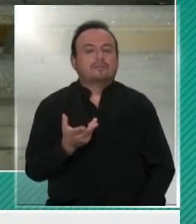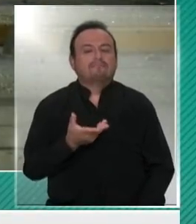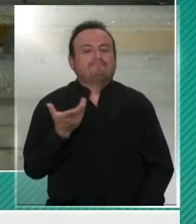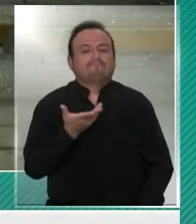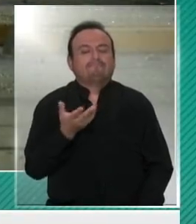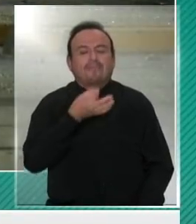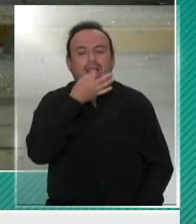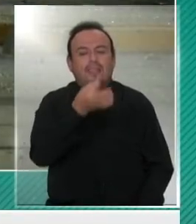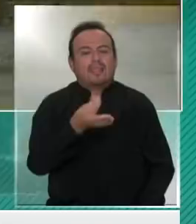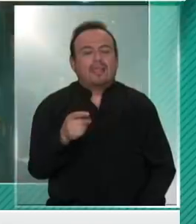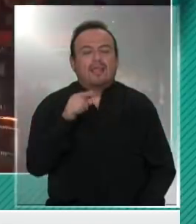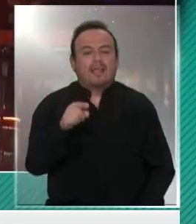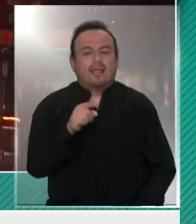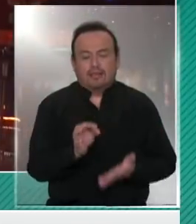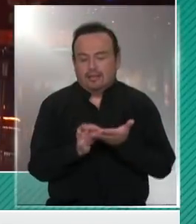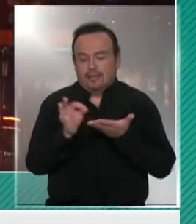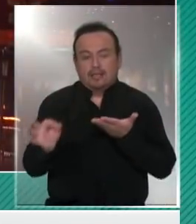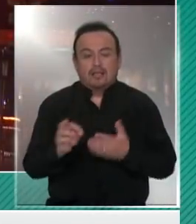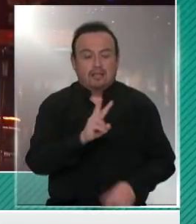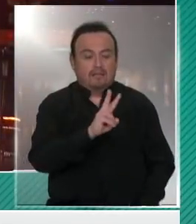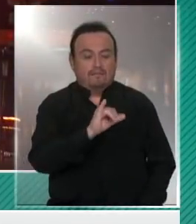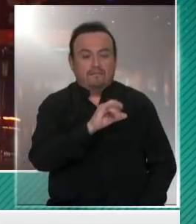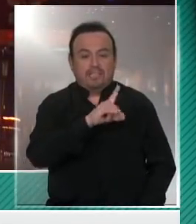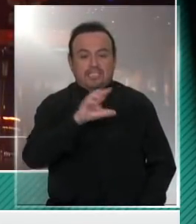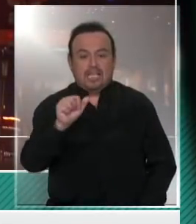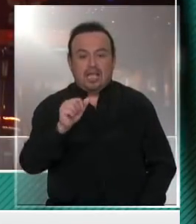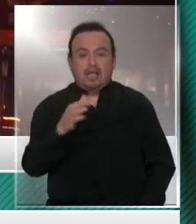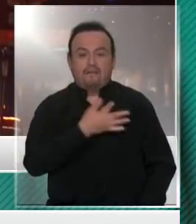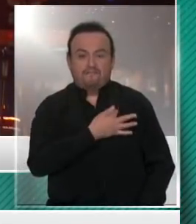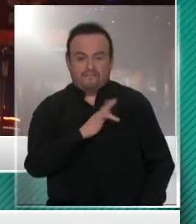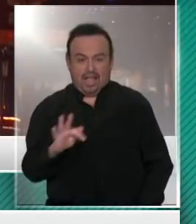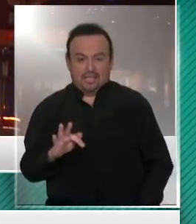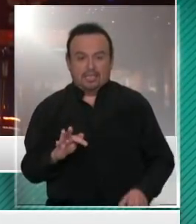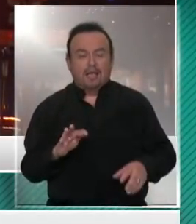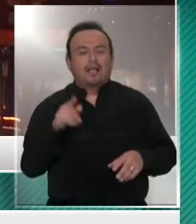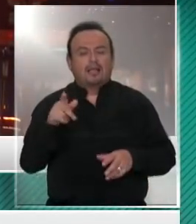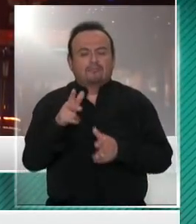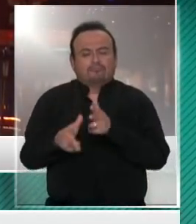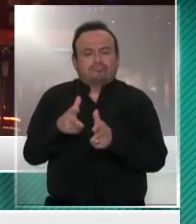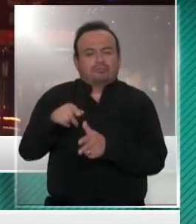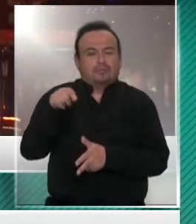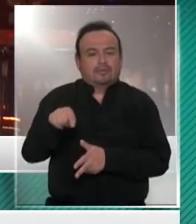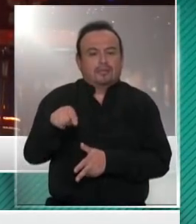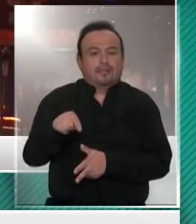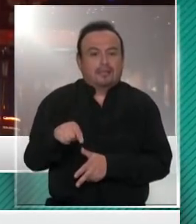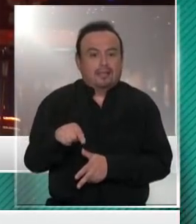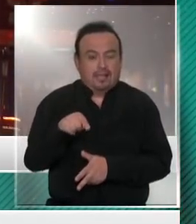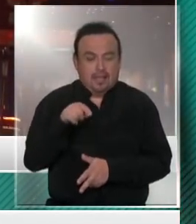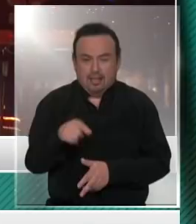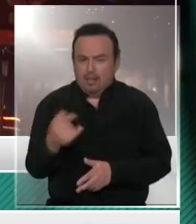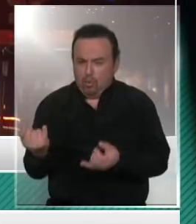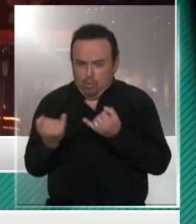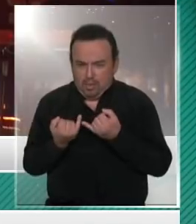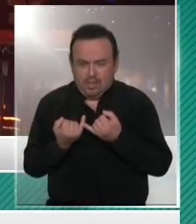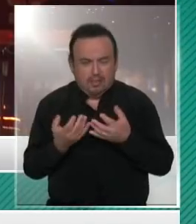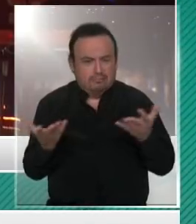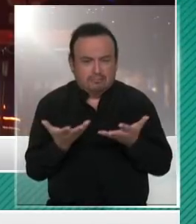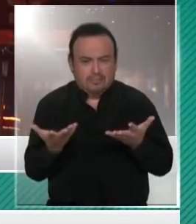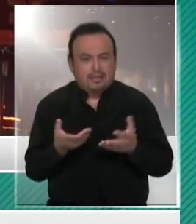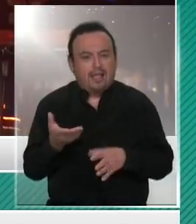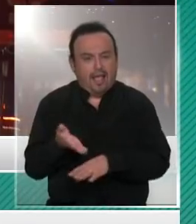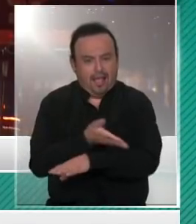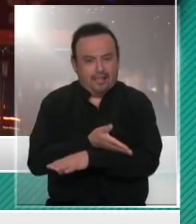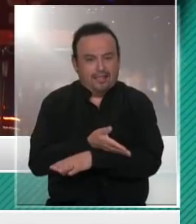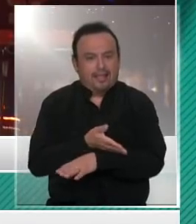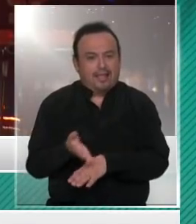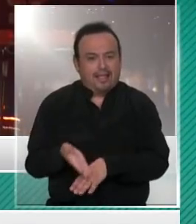lo que ocurre en el sector de Villa Francia, en Estación Central. Vamos con Pablo Abarza también para que nos complemente información de lo que nos había entregado